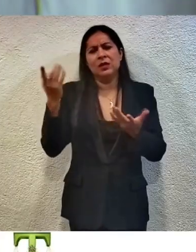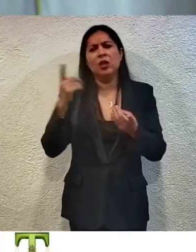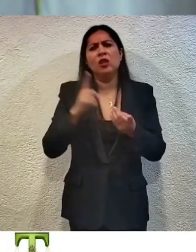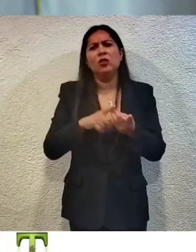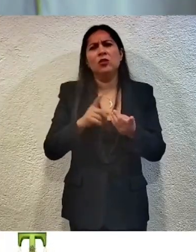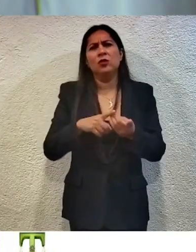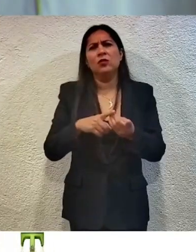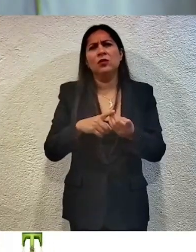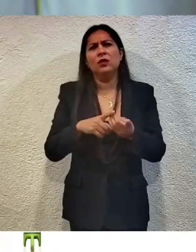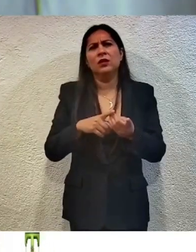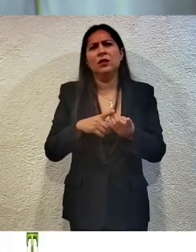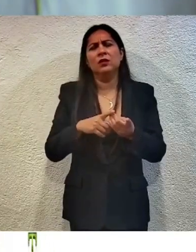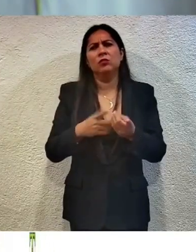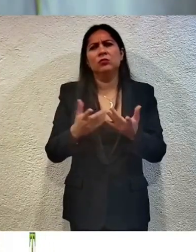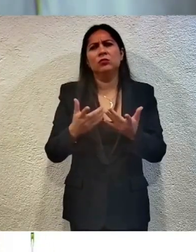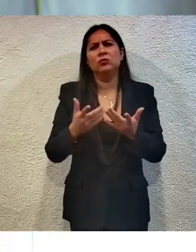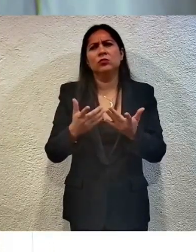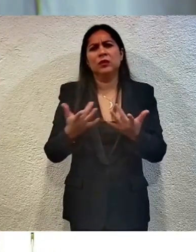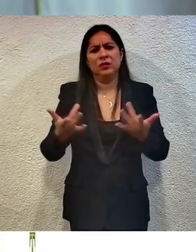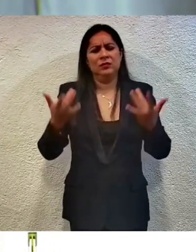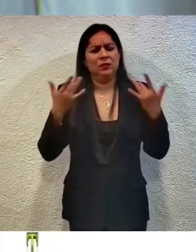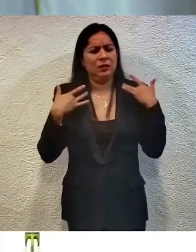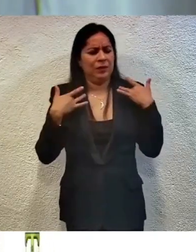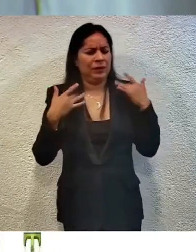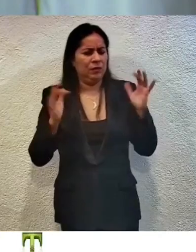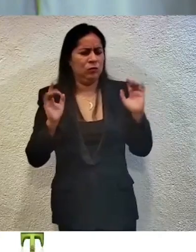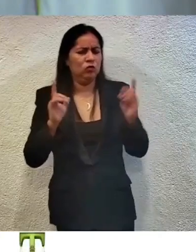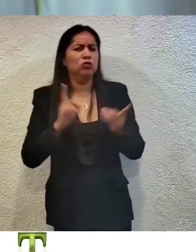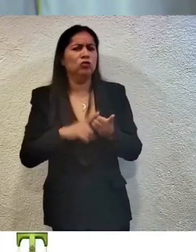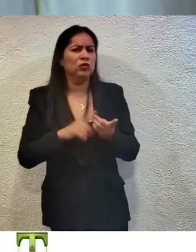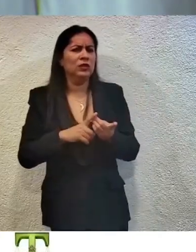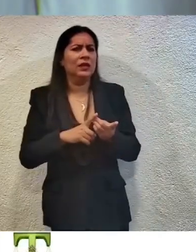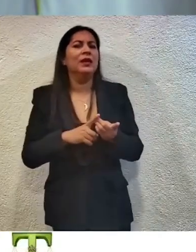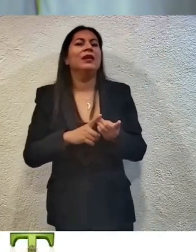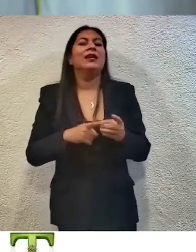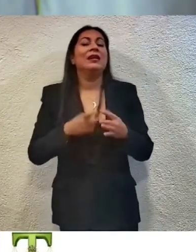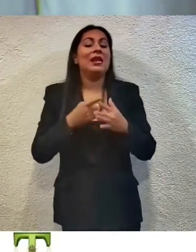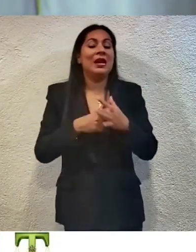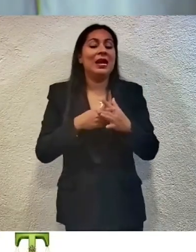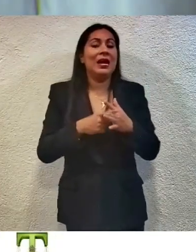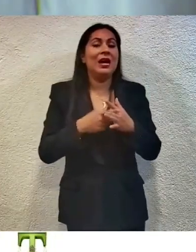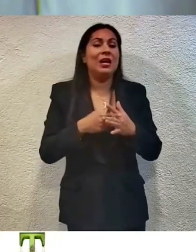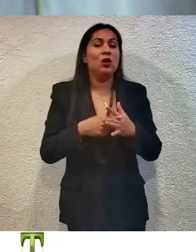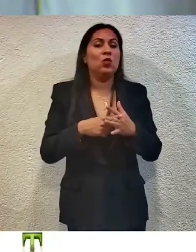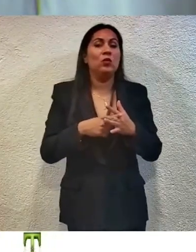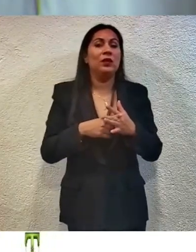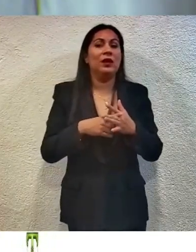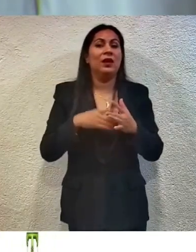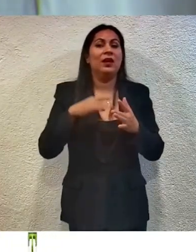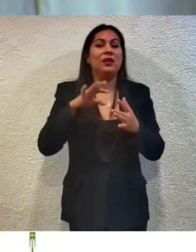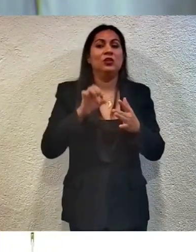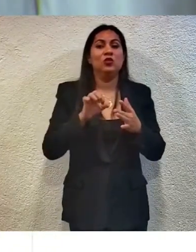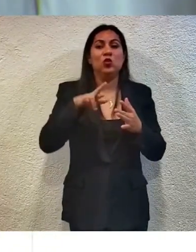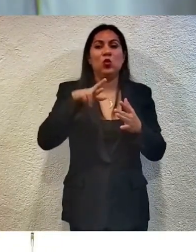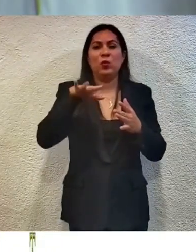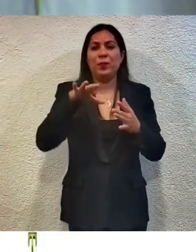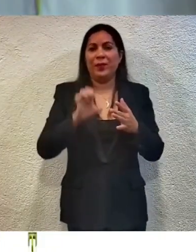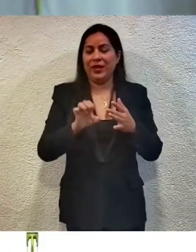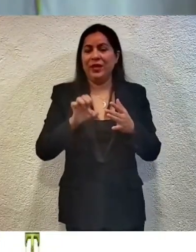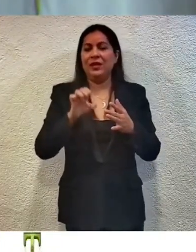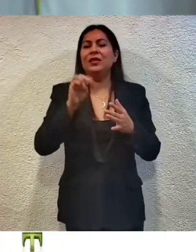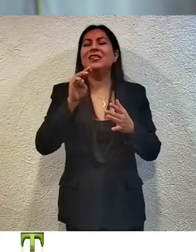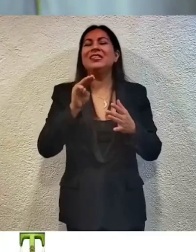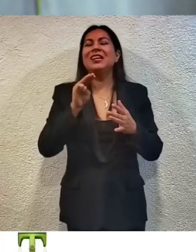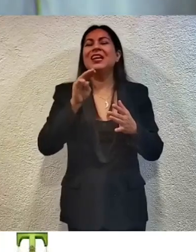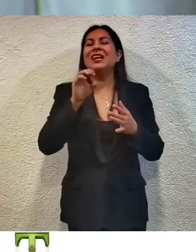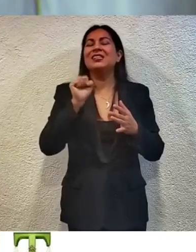Donde nos apartamos es precisamente en el cálculo de la sobre y subrepresentación. En